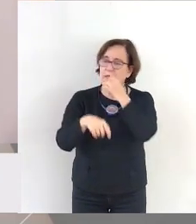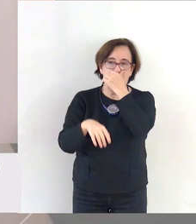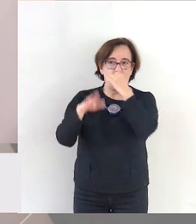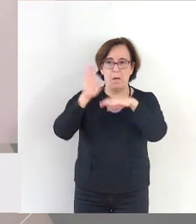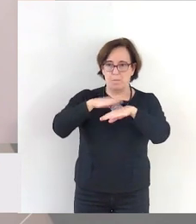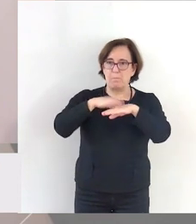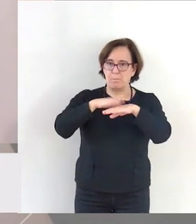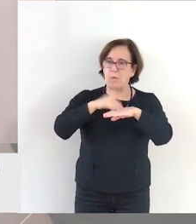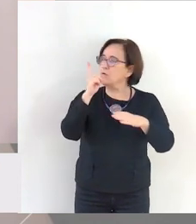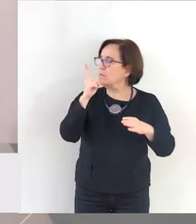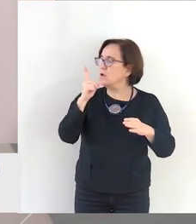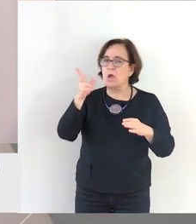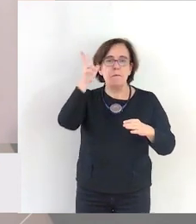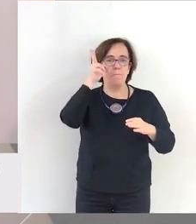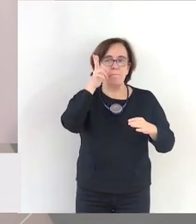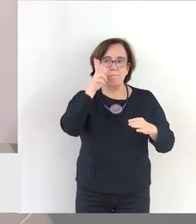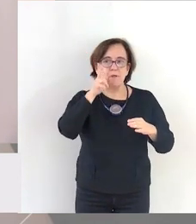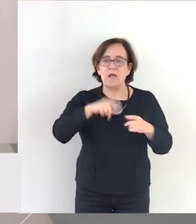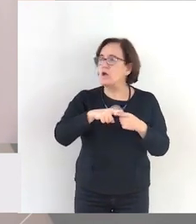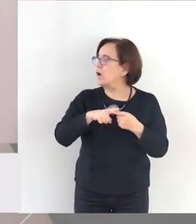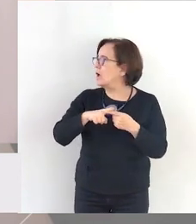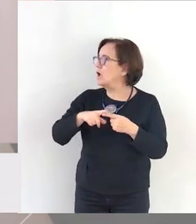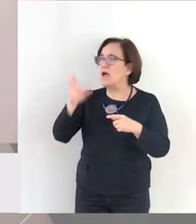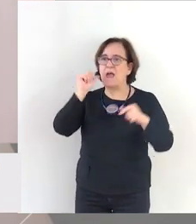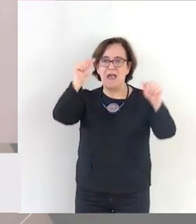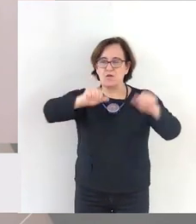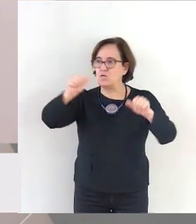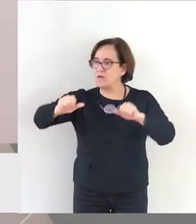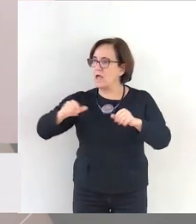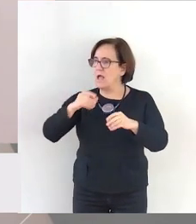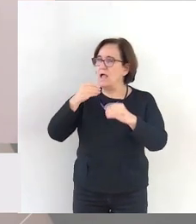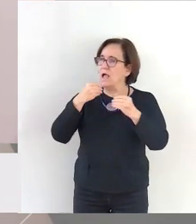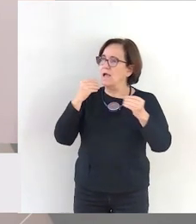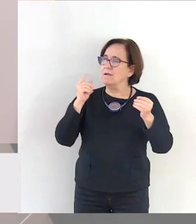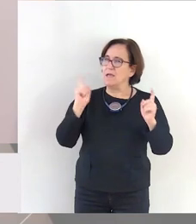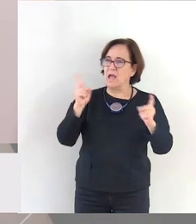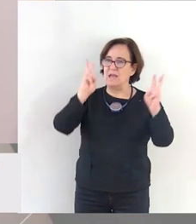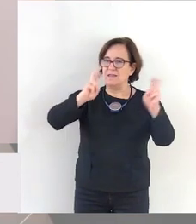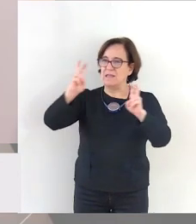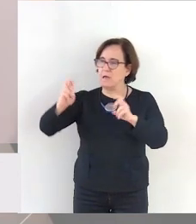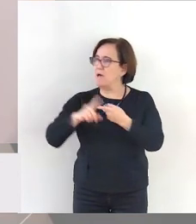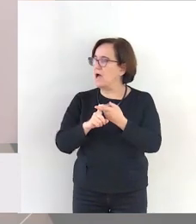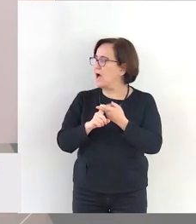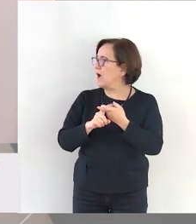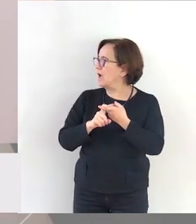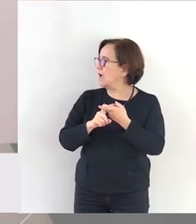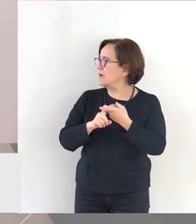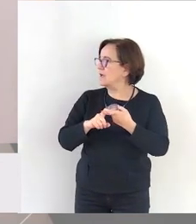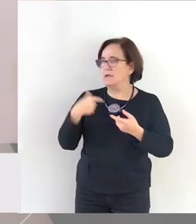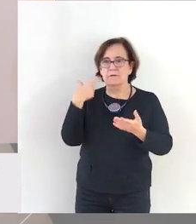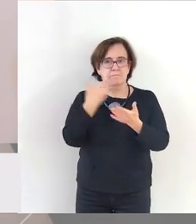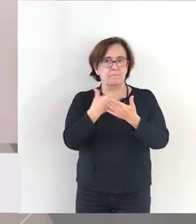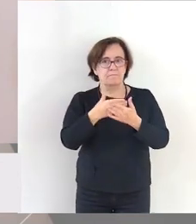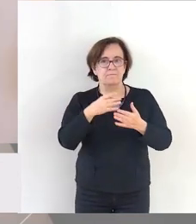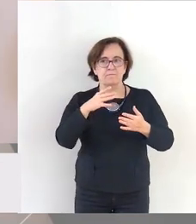porque es un es un privilegio tenerlo y va a ser un privilegio escucharlo Ya me han adelantado algunas de las temas que se han debatido aquí y y me consta que